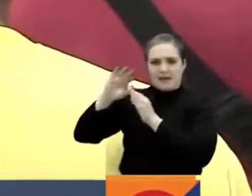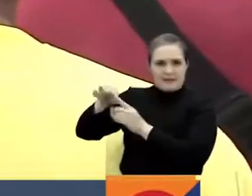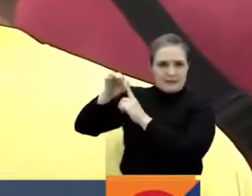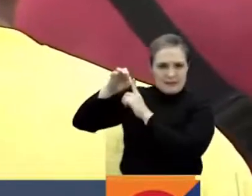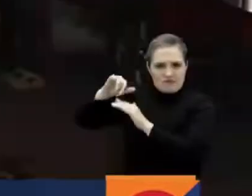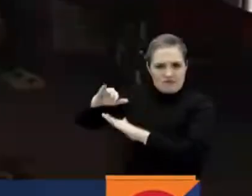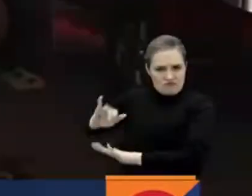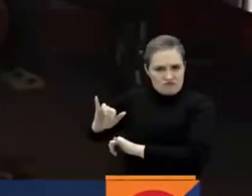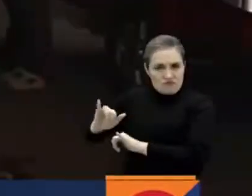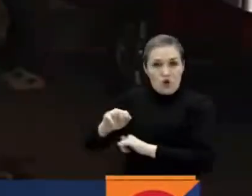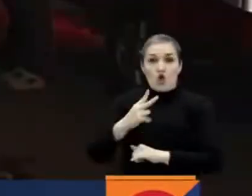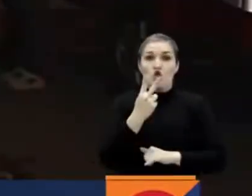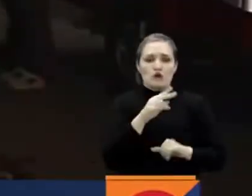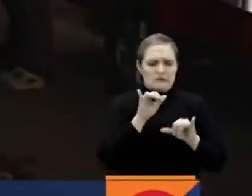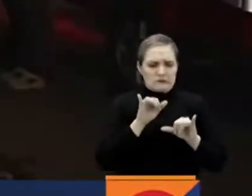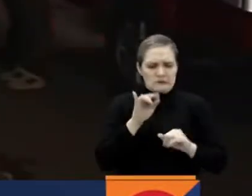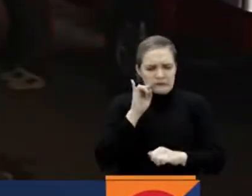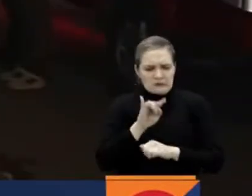médica.